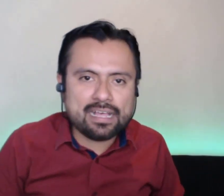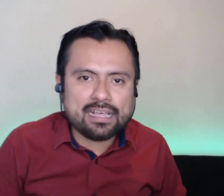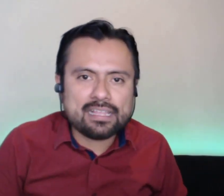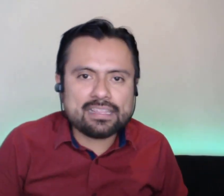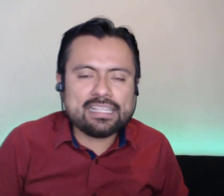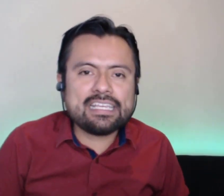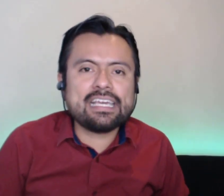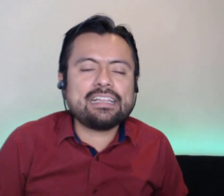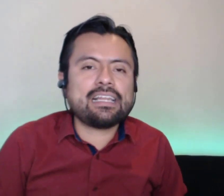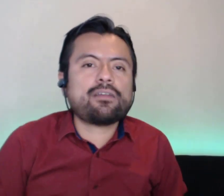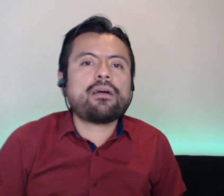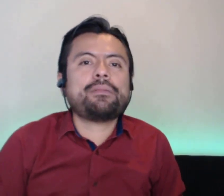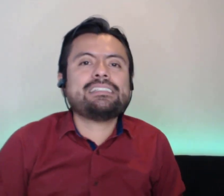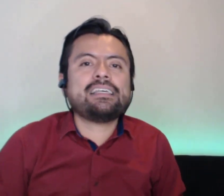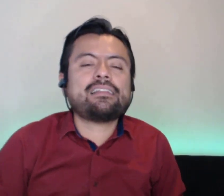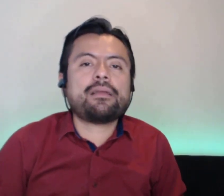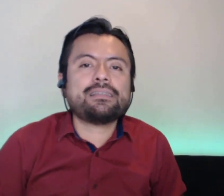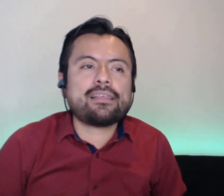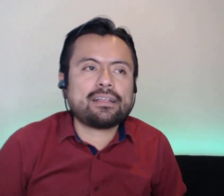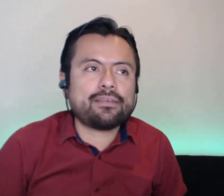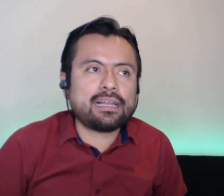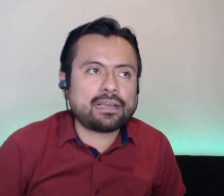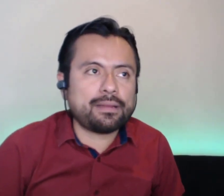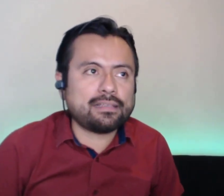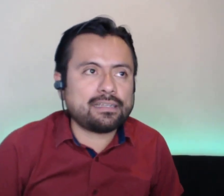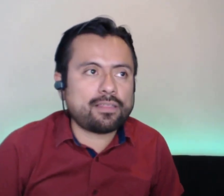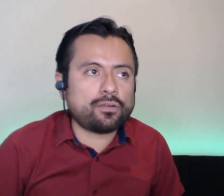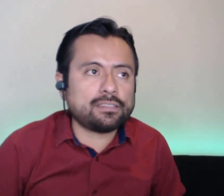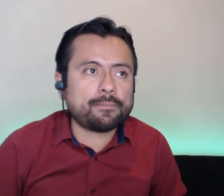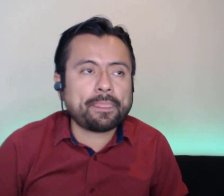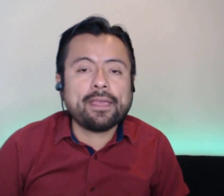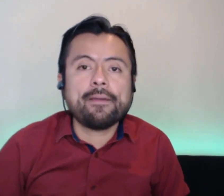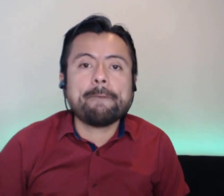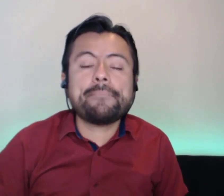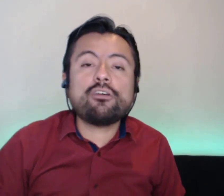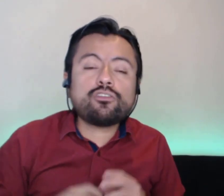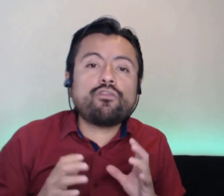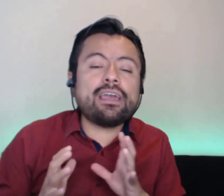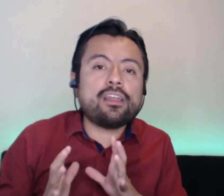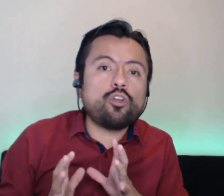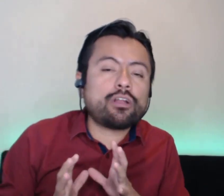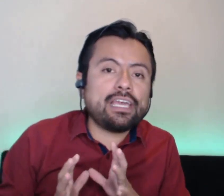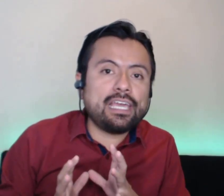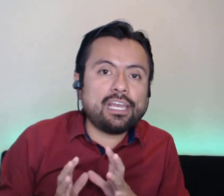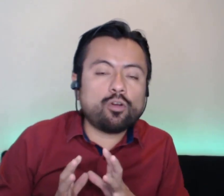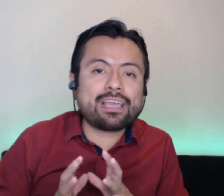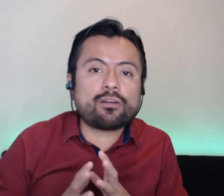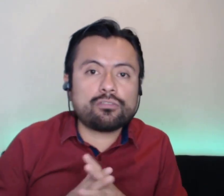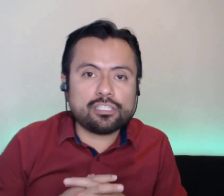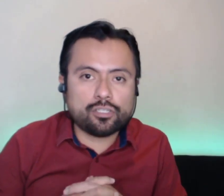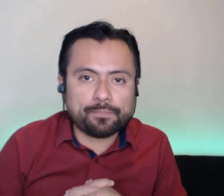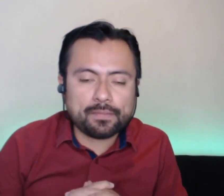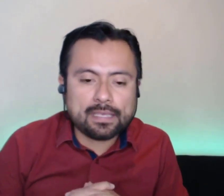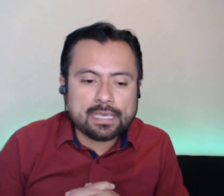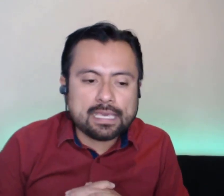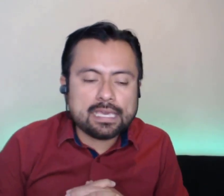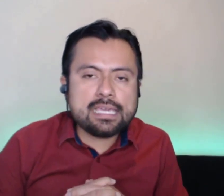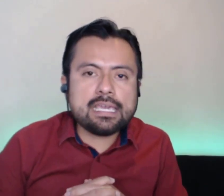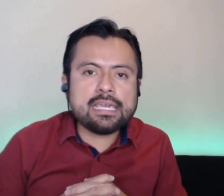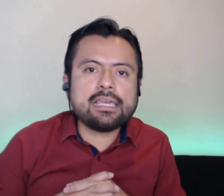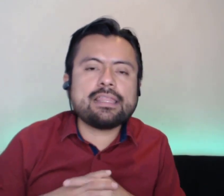nueva dirigente la nueva presidenta de la mesa directiva de la cámara de senadores pero eso fue lo que lo que aconteció